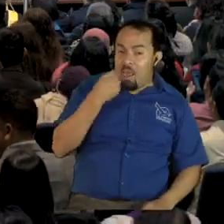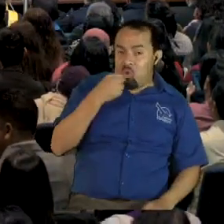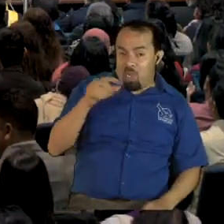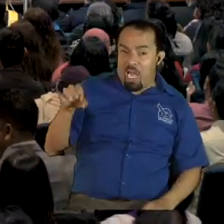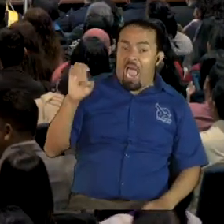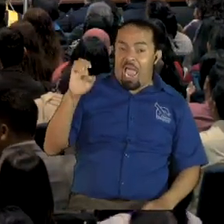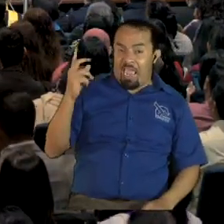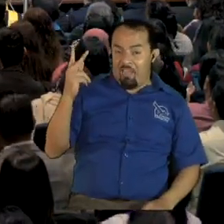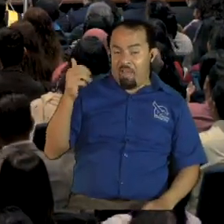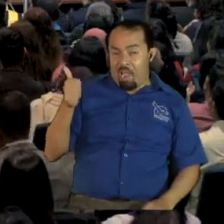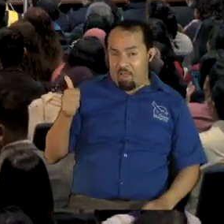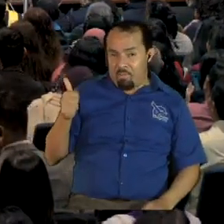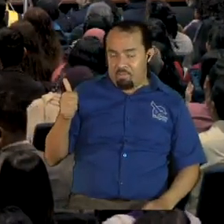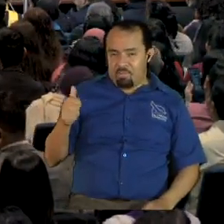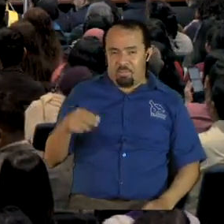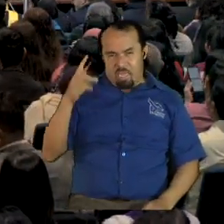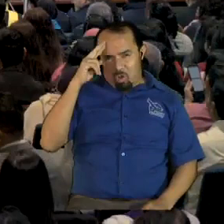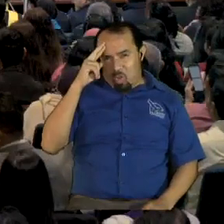sin ella.